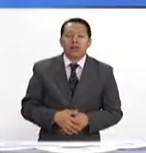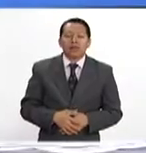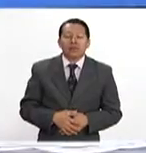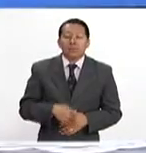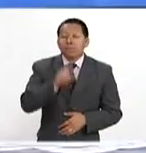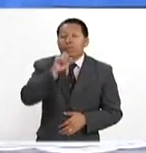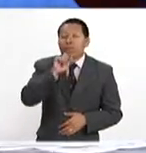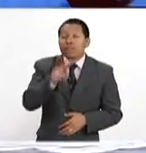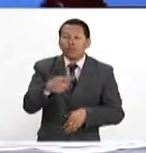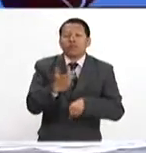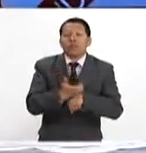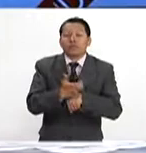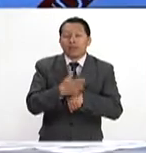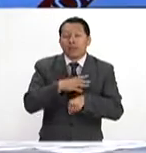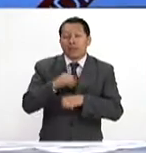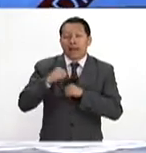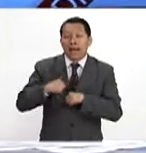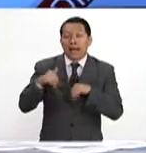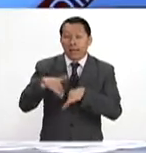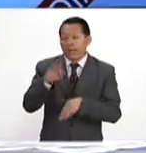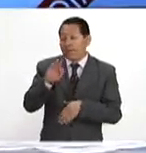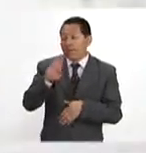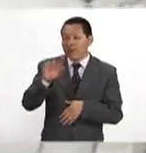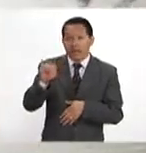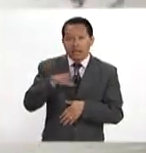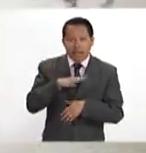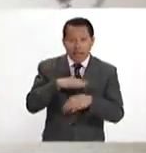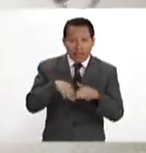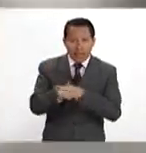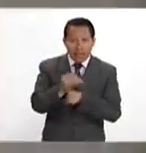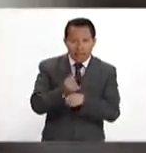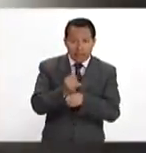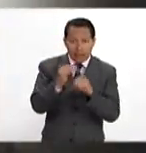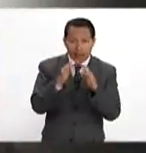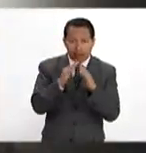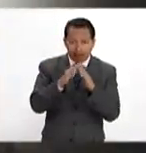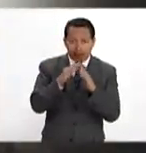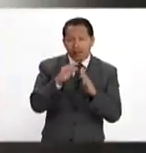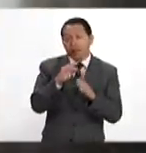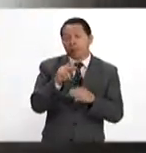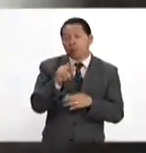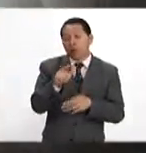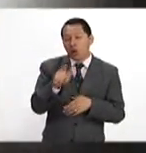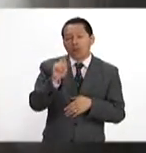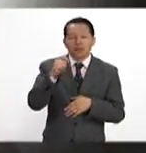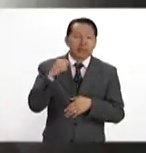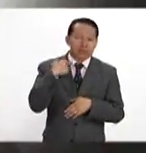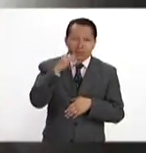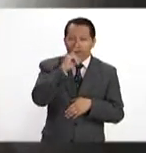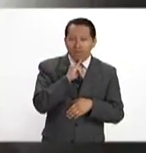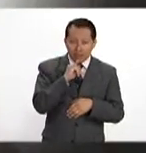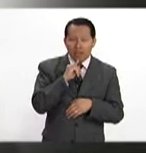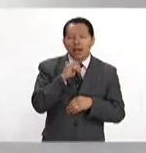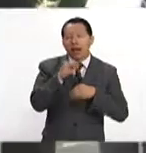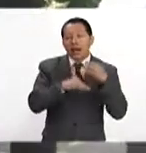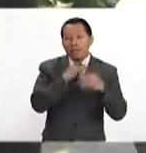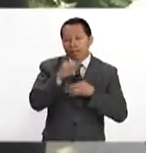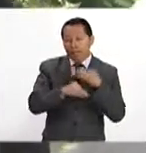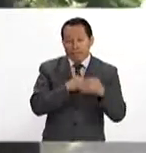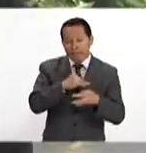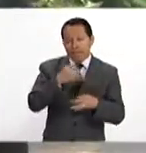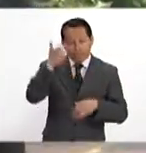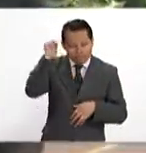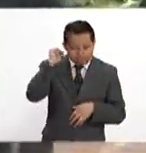También en los Estados Unidos, agentes del FBI realizaron una inspección en la casa de Paul Manafort, ex jefe de campaña de Donald Trump, y uno